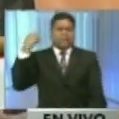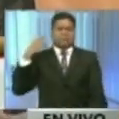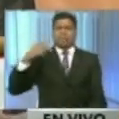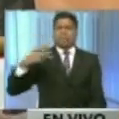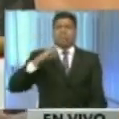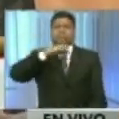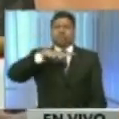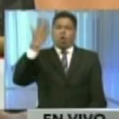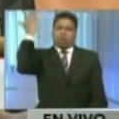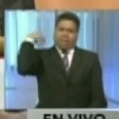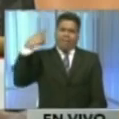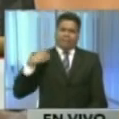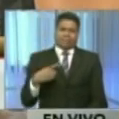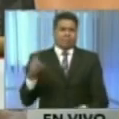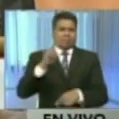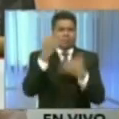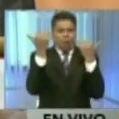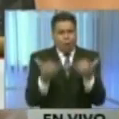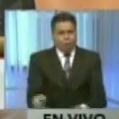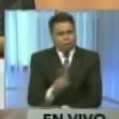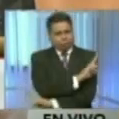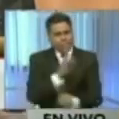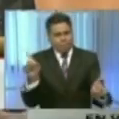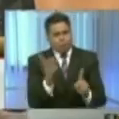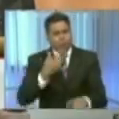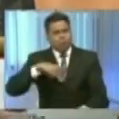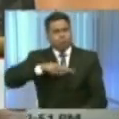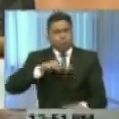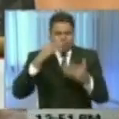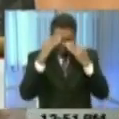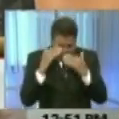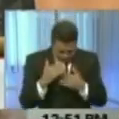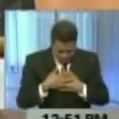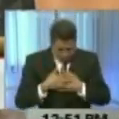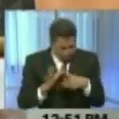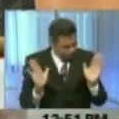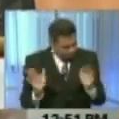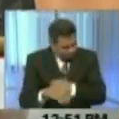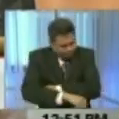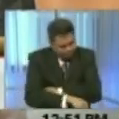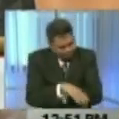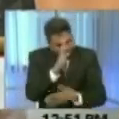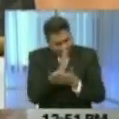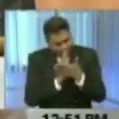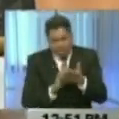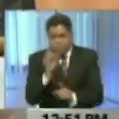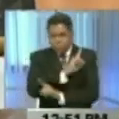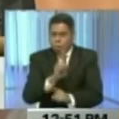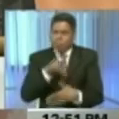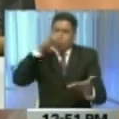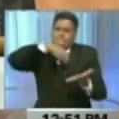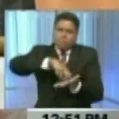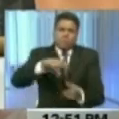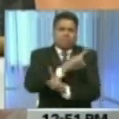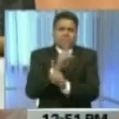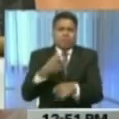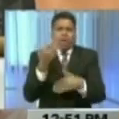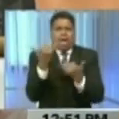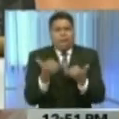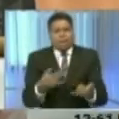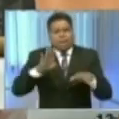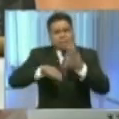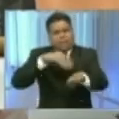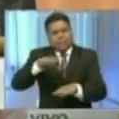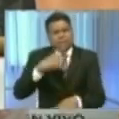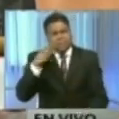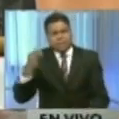época imperial. No nos sometemos ni doblamos la cabeza, ni es la rodilla nuestra forma de caminar ni andar.